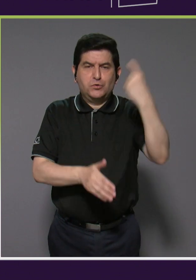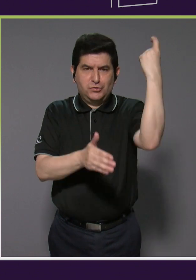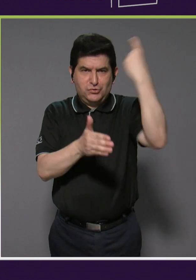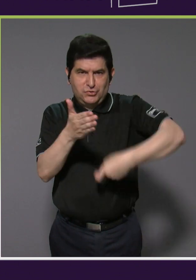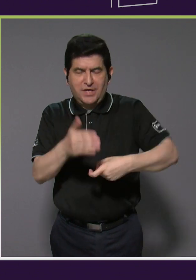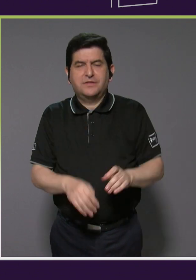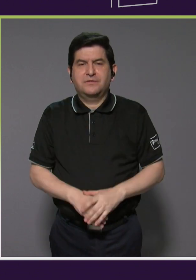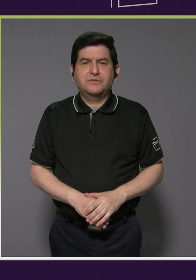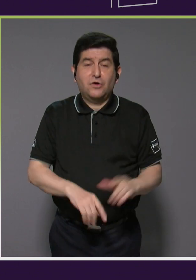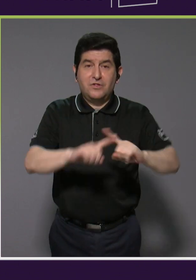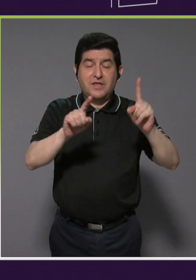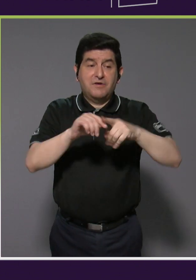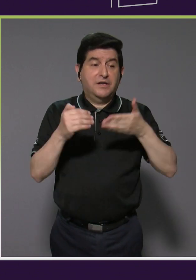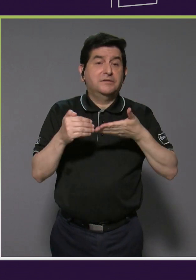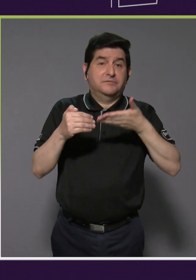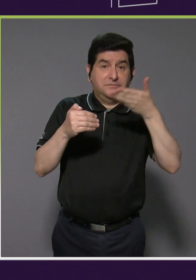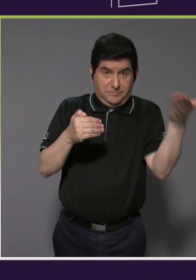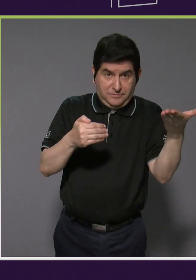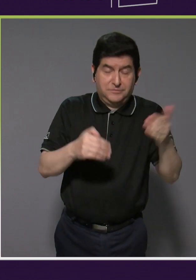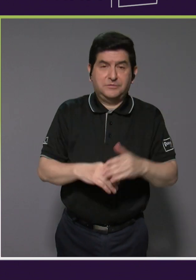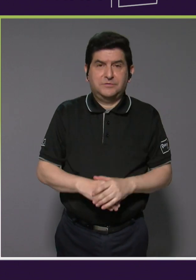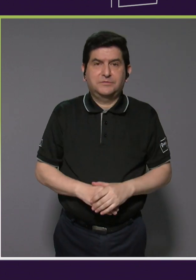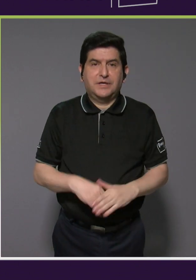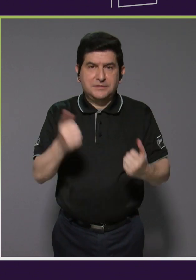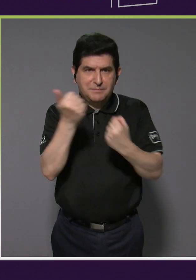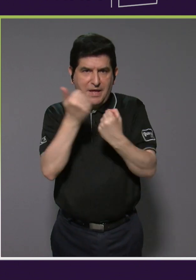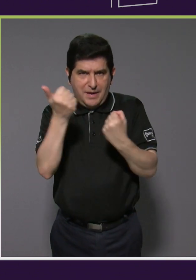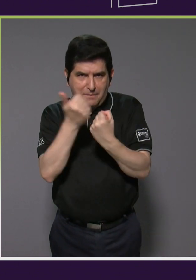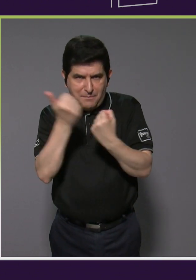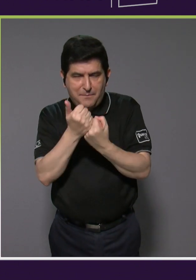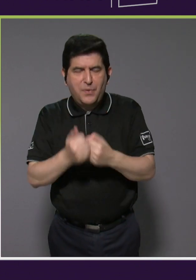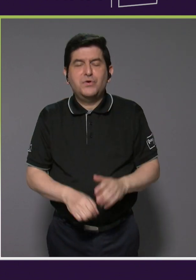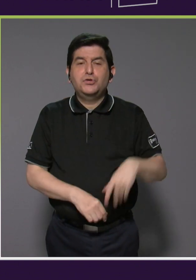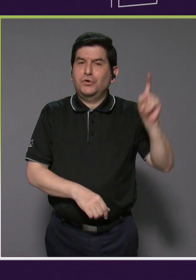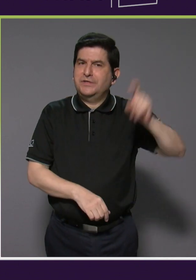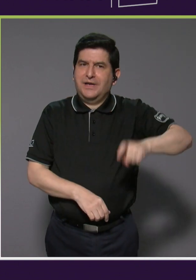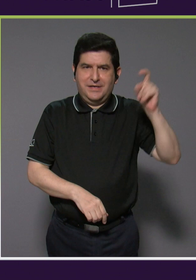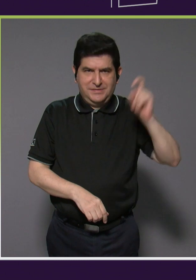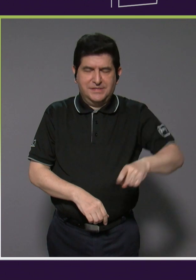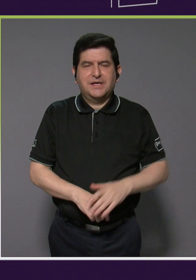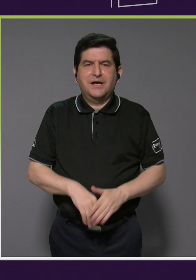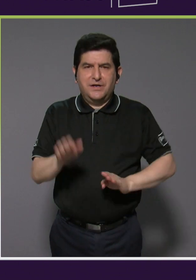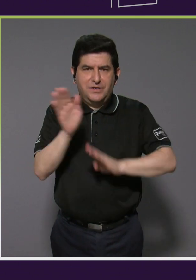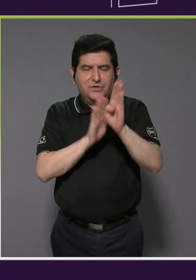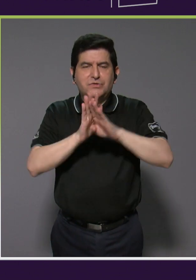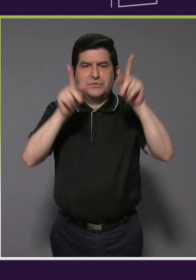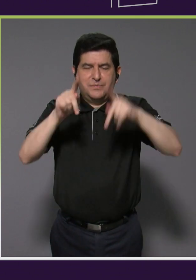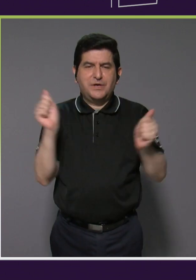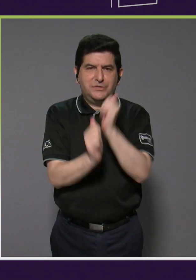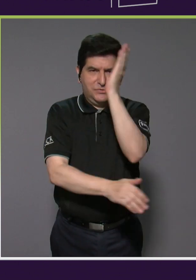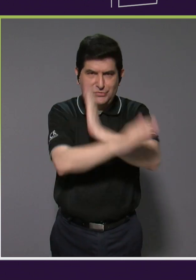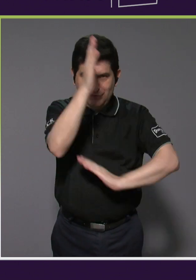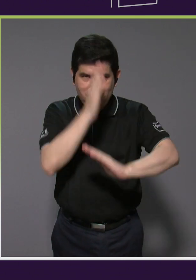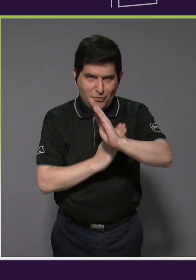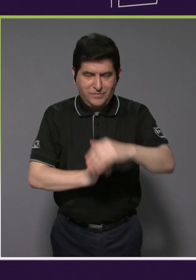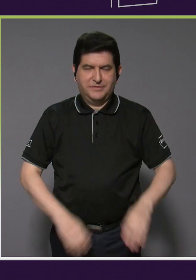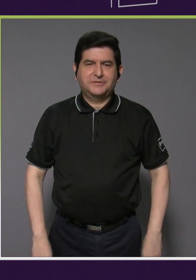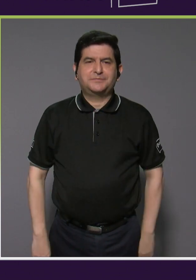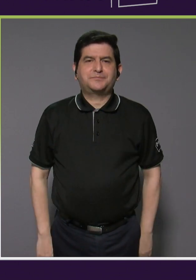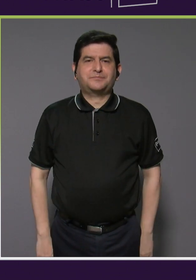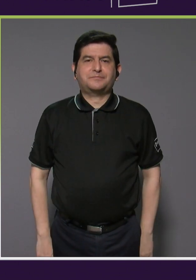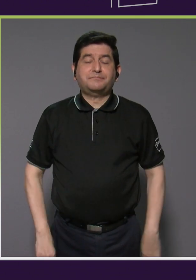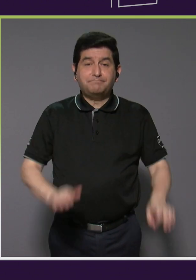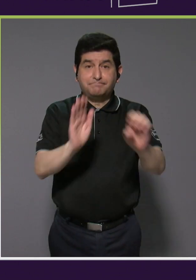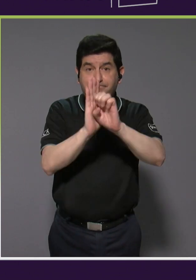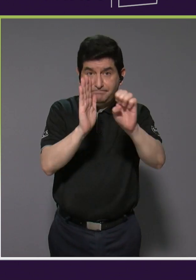impuestos a varios artículos de apoyo y indispensables para el desarrollo de las personas con discapacidad, como